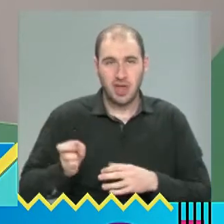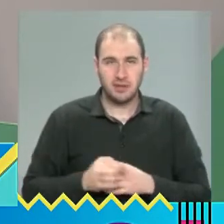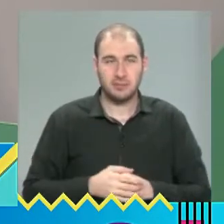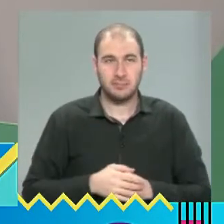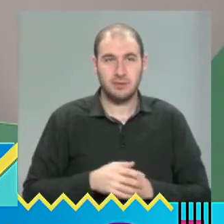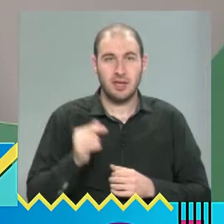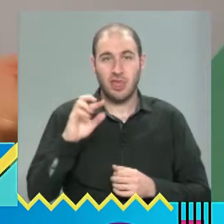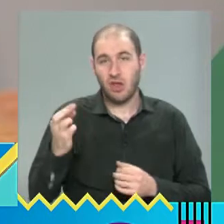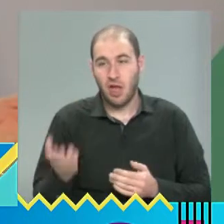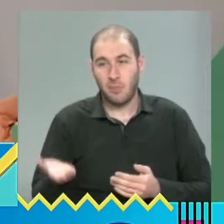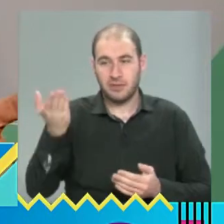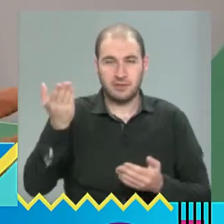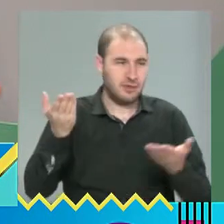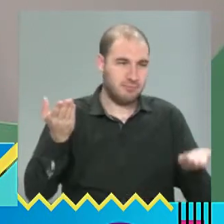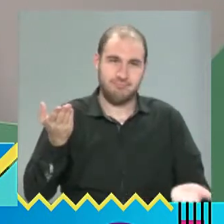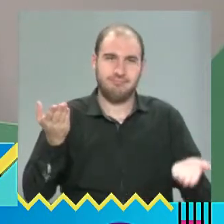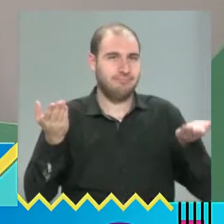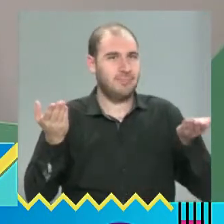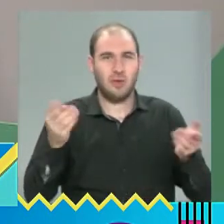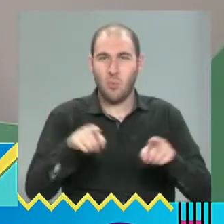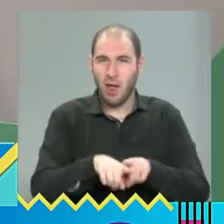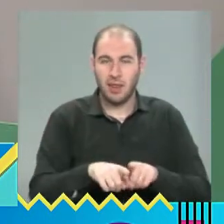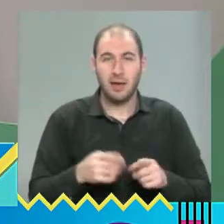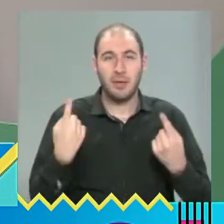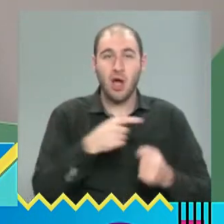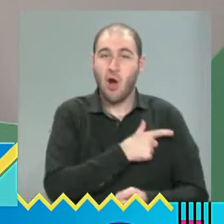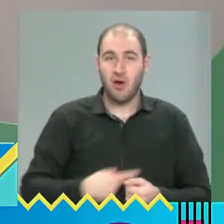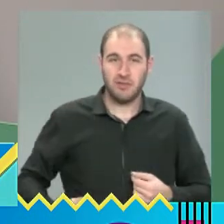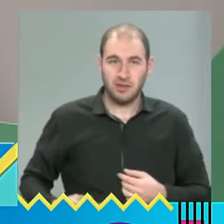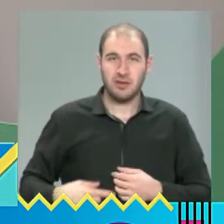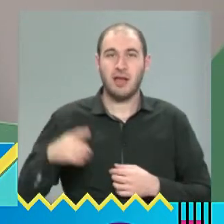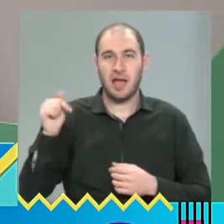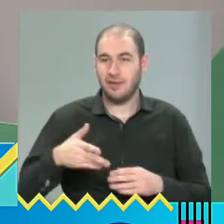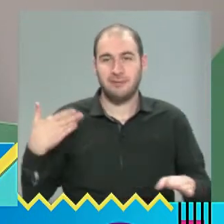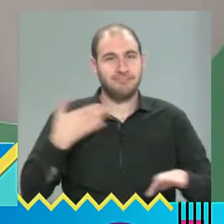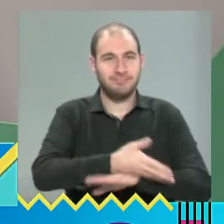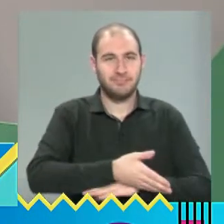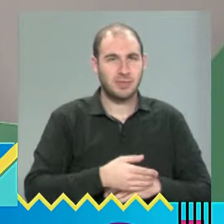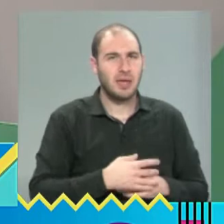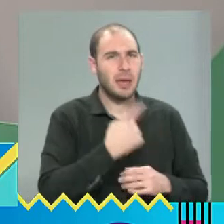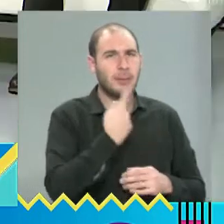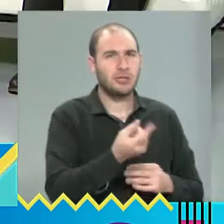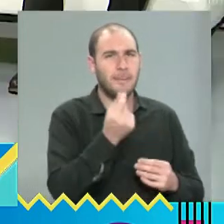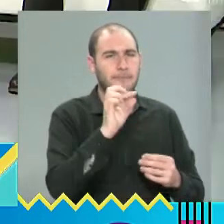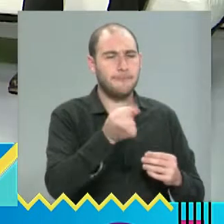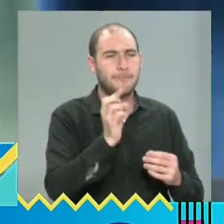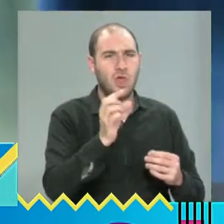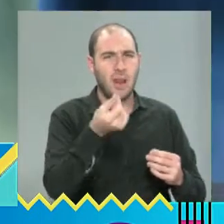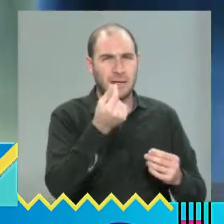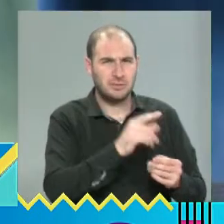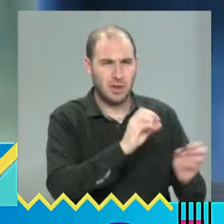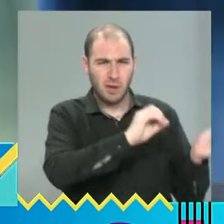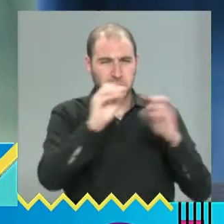Entonces, aumenta el dólar, tiene que aumentar esto. Por eso el gobierno ha tenido que intervenir. Ahora, ¿se traslada los precios el aumento del